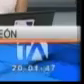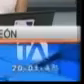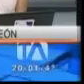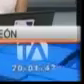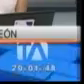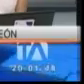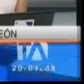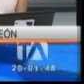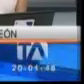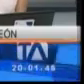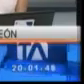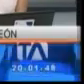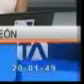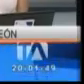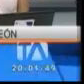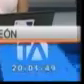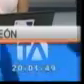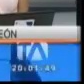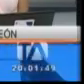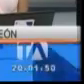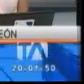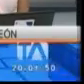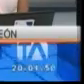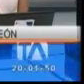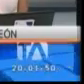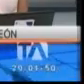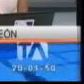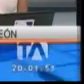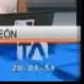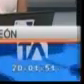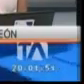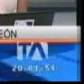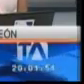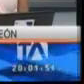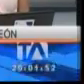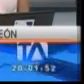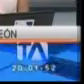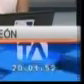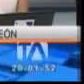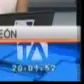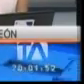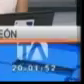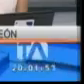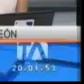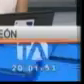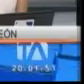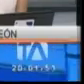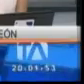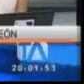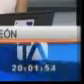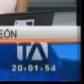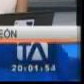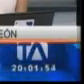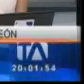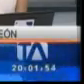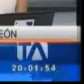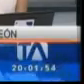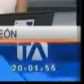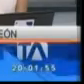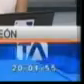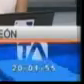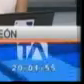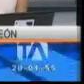que no habrá medidas de shock y habla del estado en el que encontró las finanzas públicas. Con el estreno del ministro de Economía empezamos hoy.